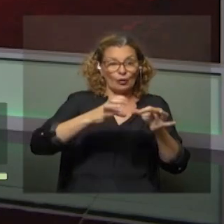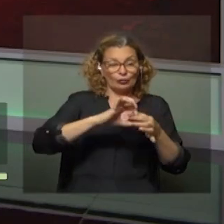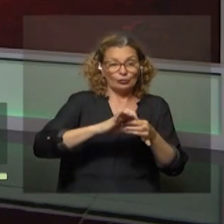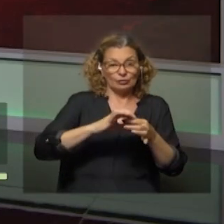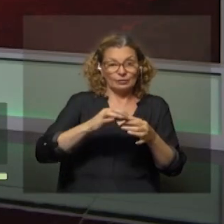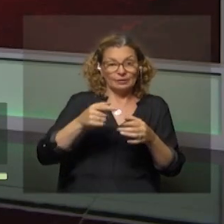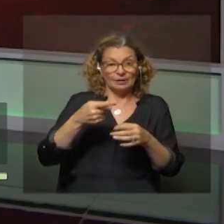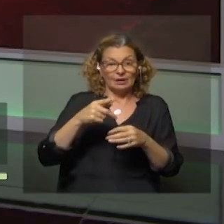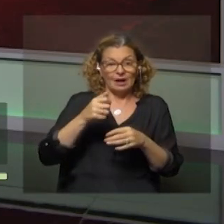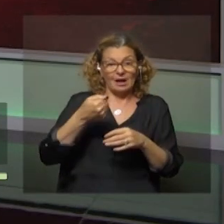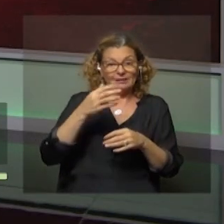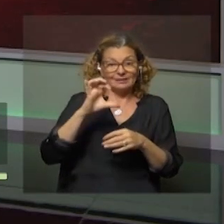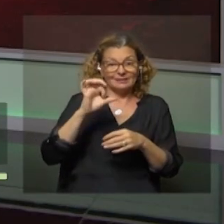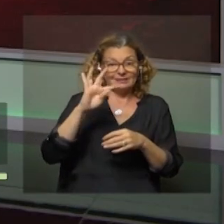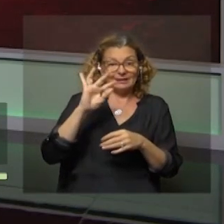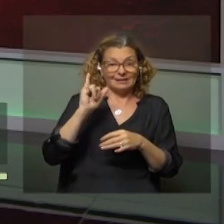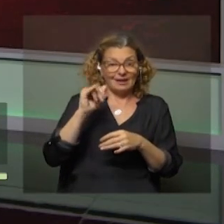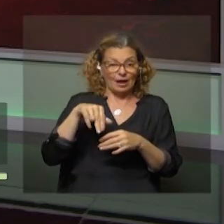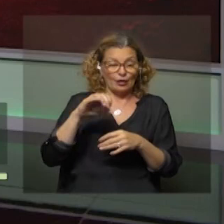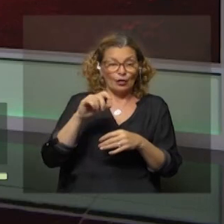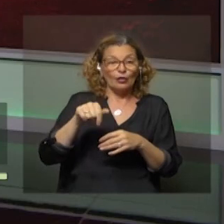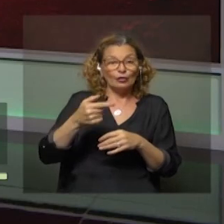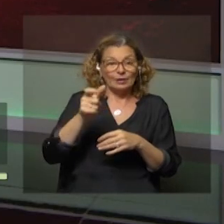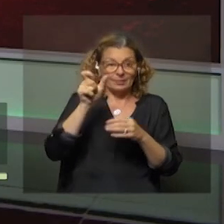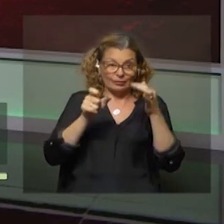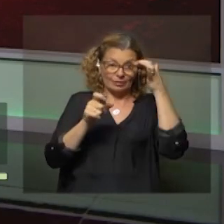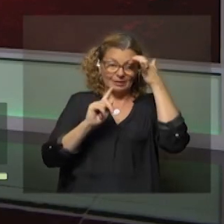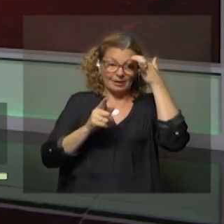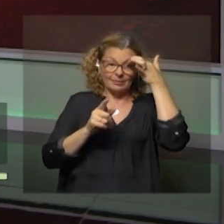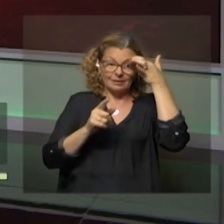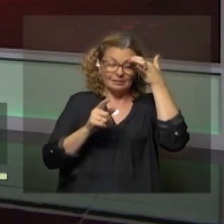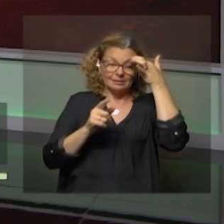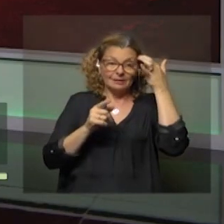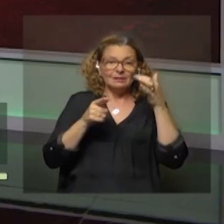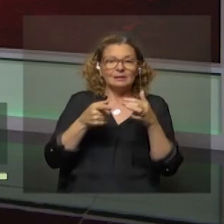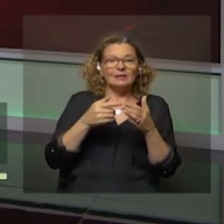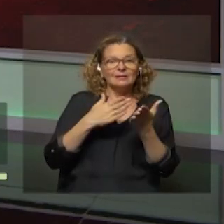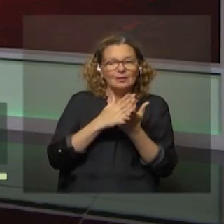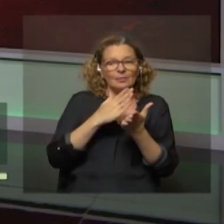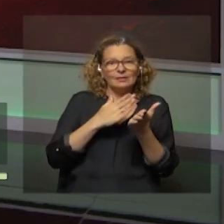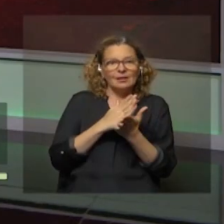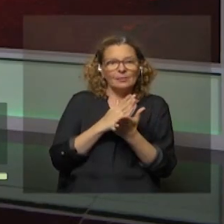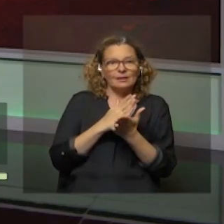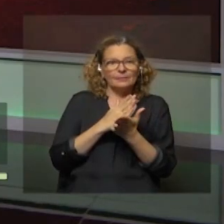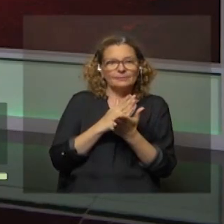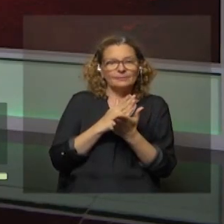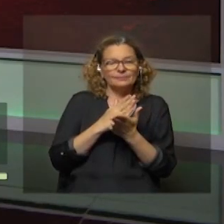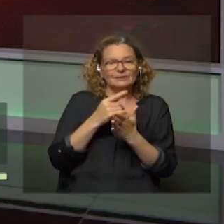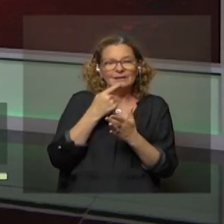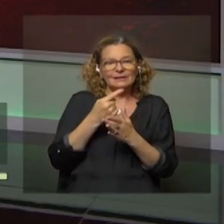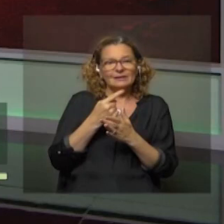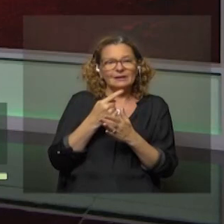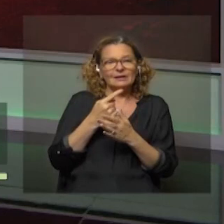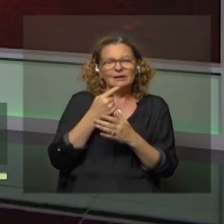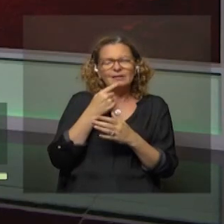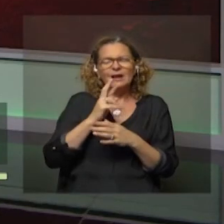asesiano como otras personalidades tenían y por esta cuestión que tiene que ver de la consulta constante de Alejandro astiano por ejemplo